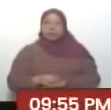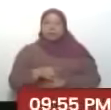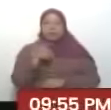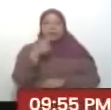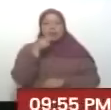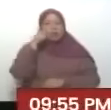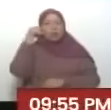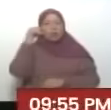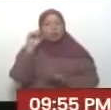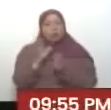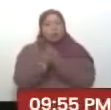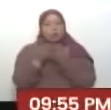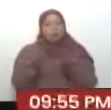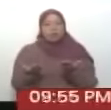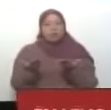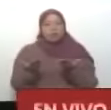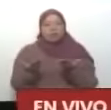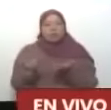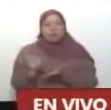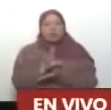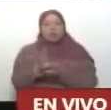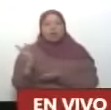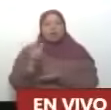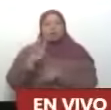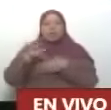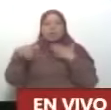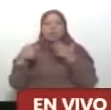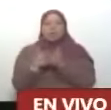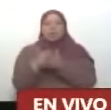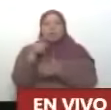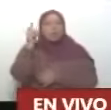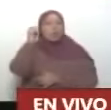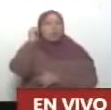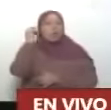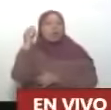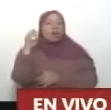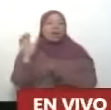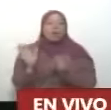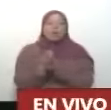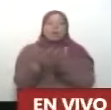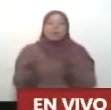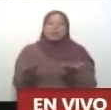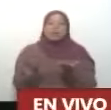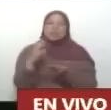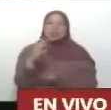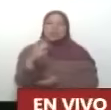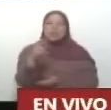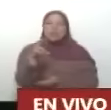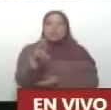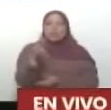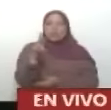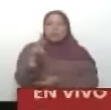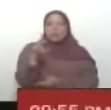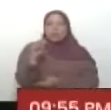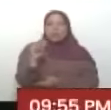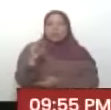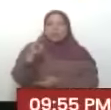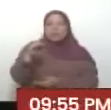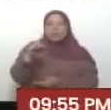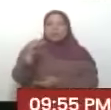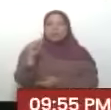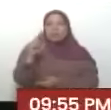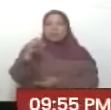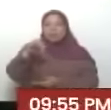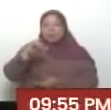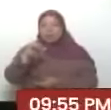cumanesa que nos cantó Venezuela toda. Oriana, de Cumaná. Cumanacoa, presidente. Cumanacoa, pues mi gente se pone brava. Vale,